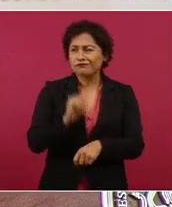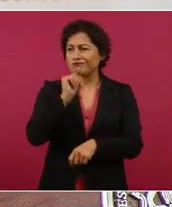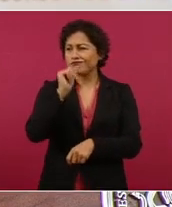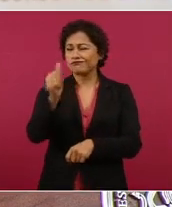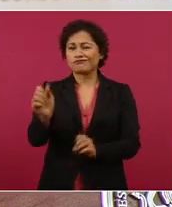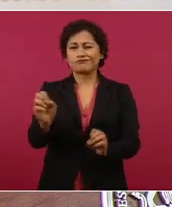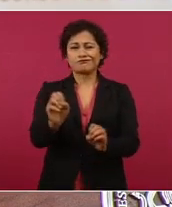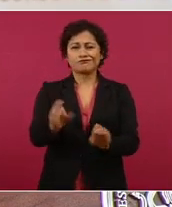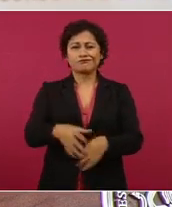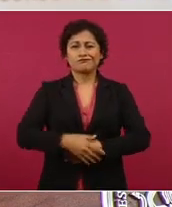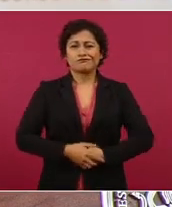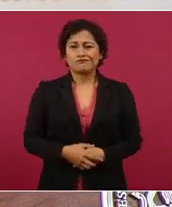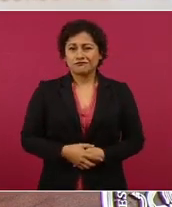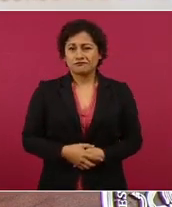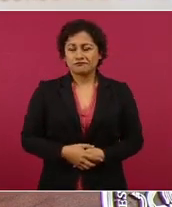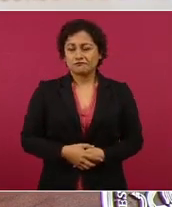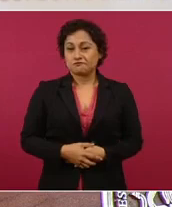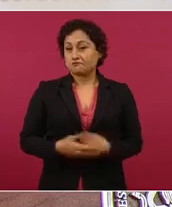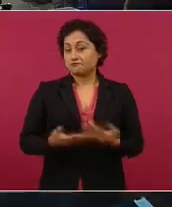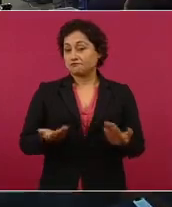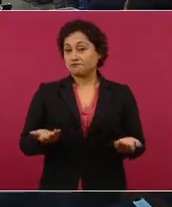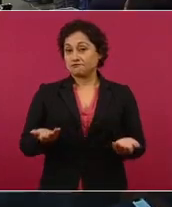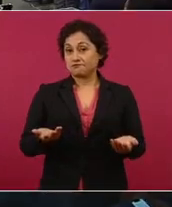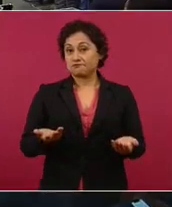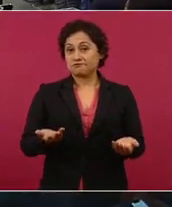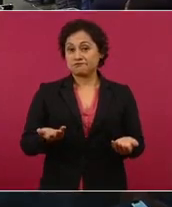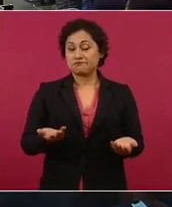Y además vienen